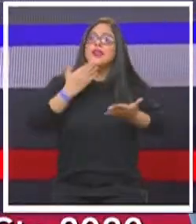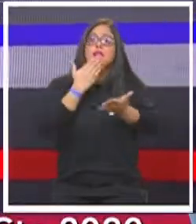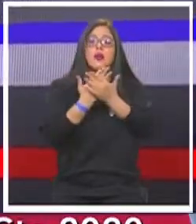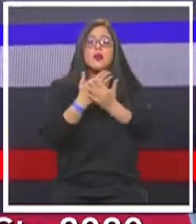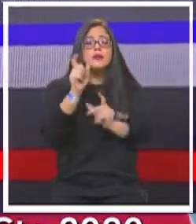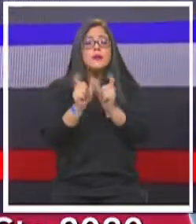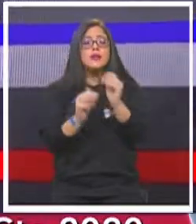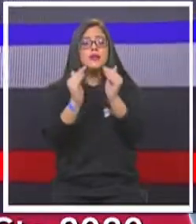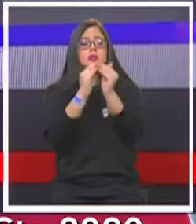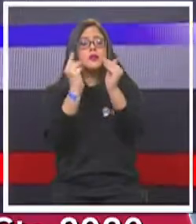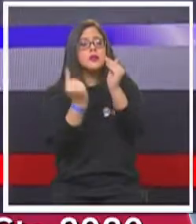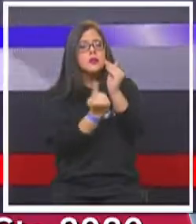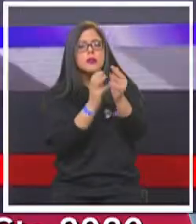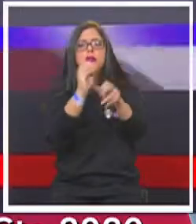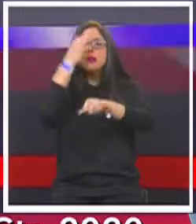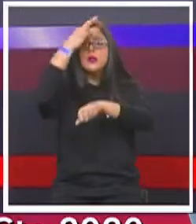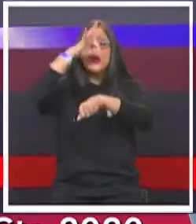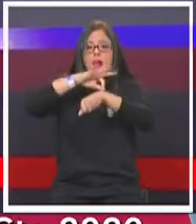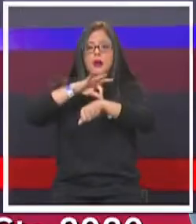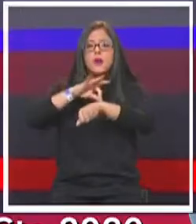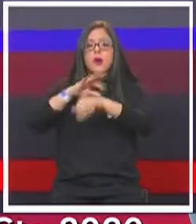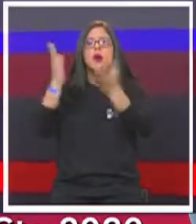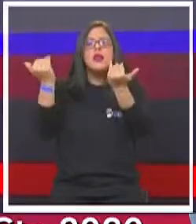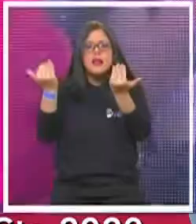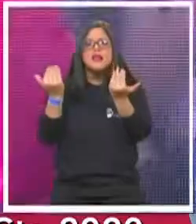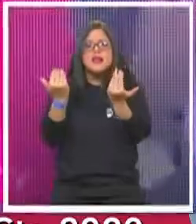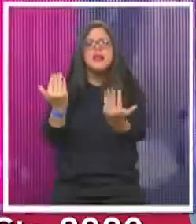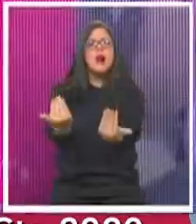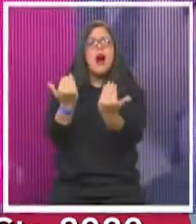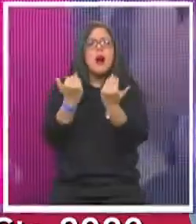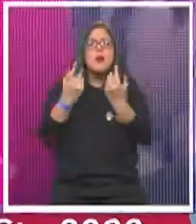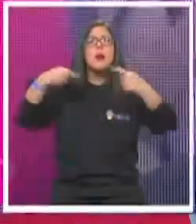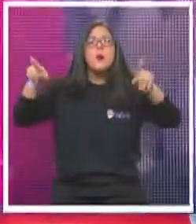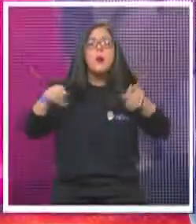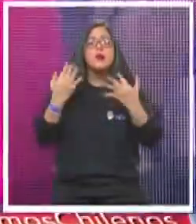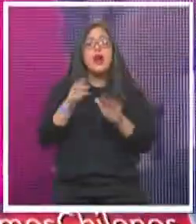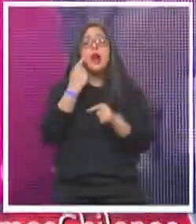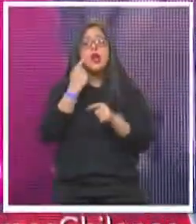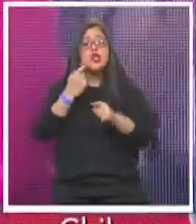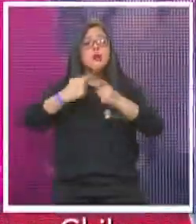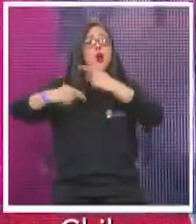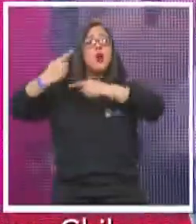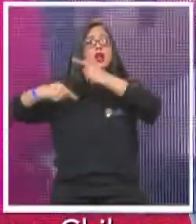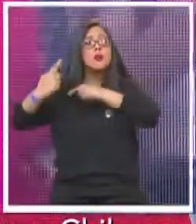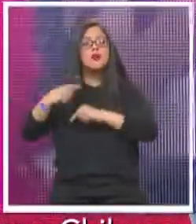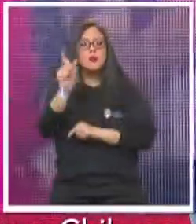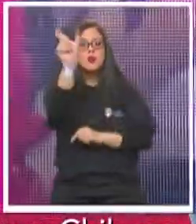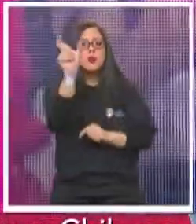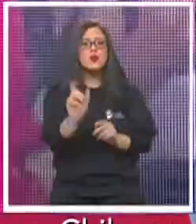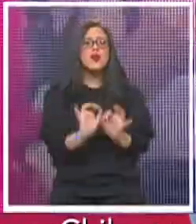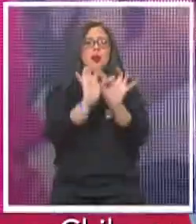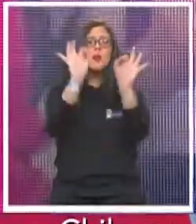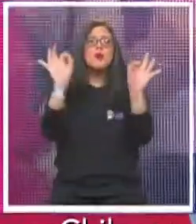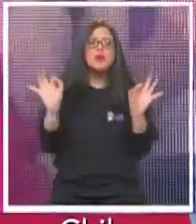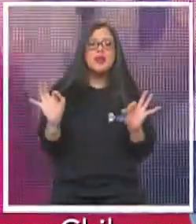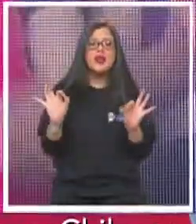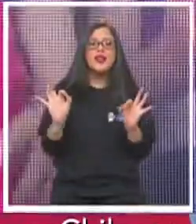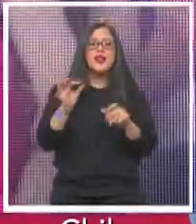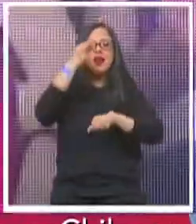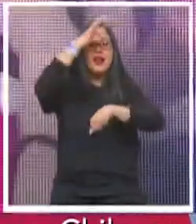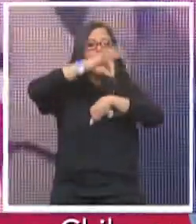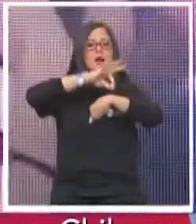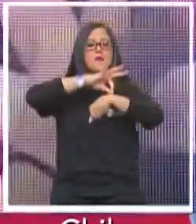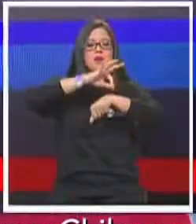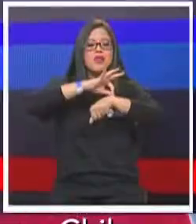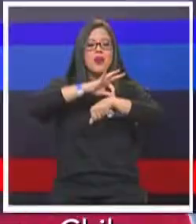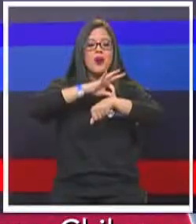solo, cuando uno está enfermo, es cuando más necesita ese apoyo. Conocimos la historia de alguien muy especial, el médico